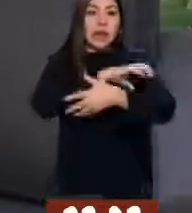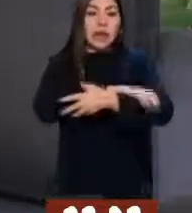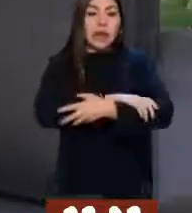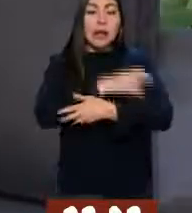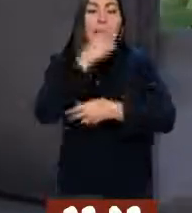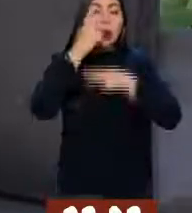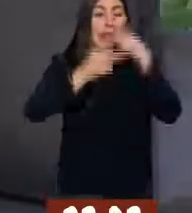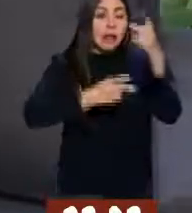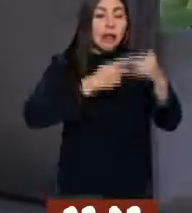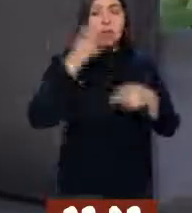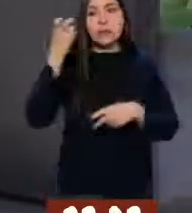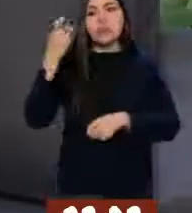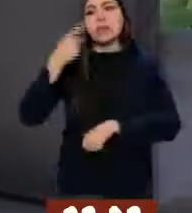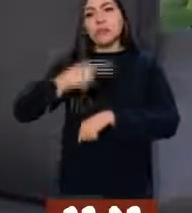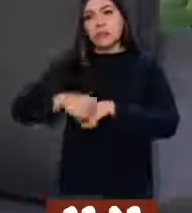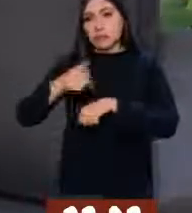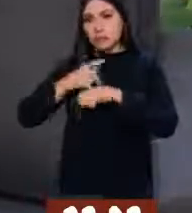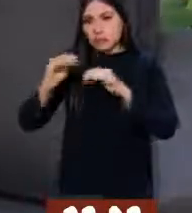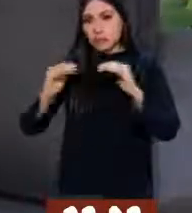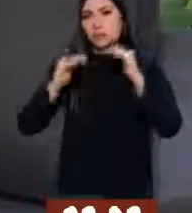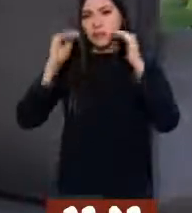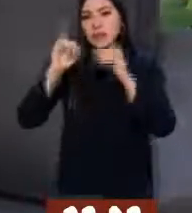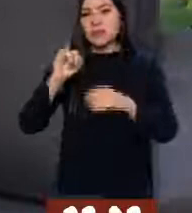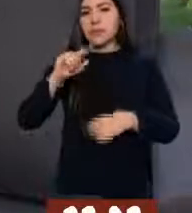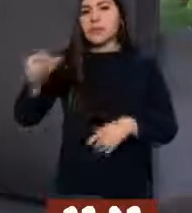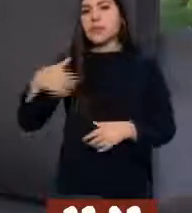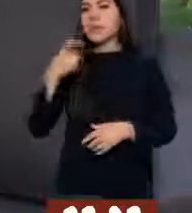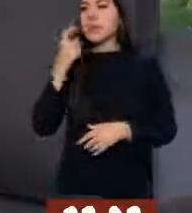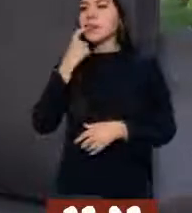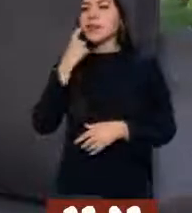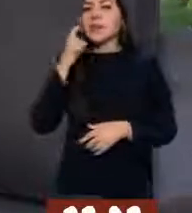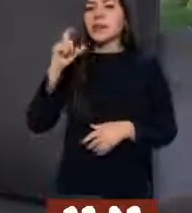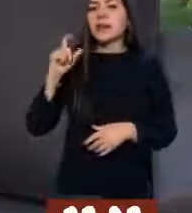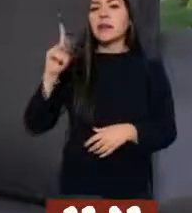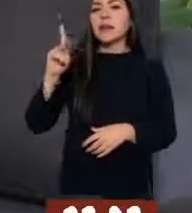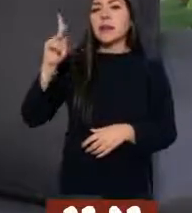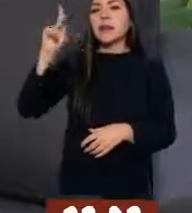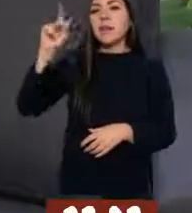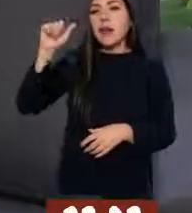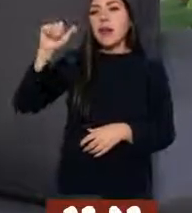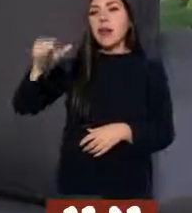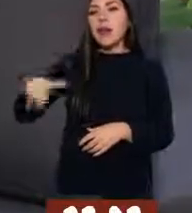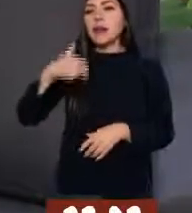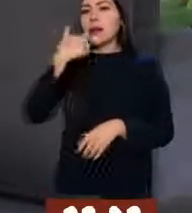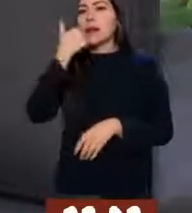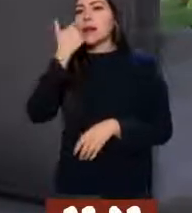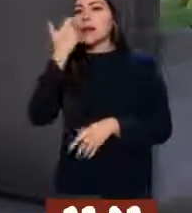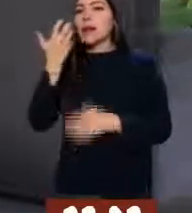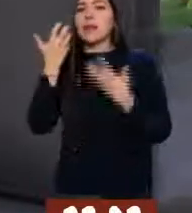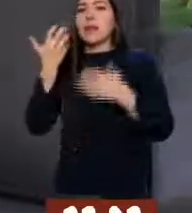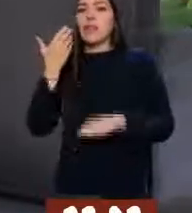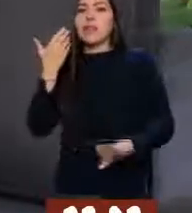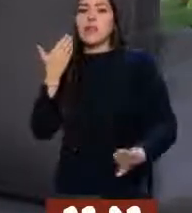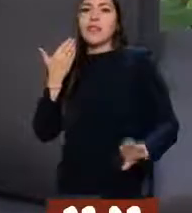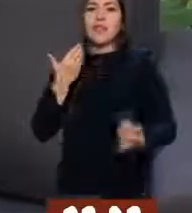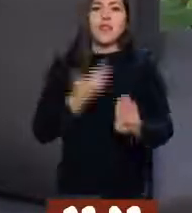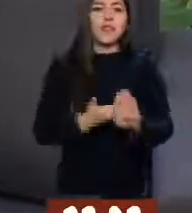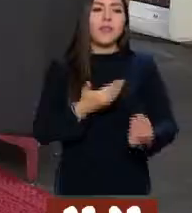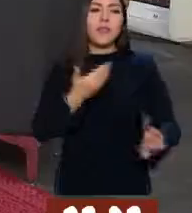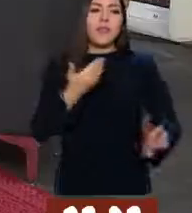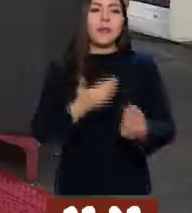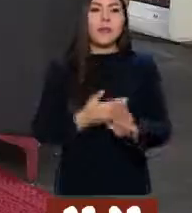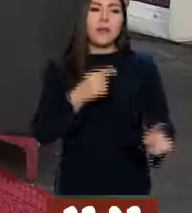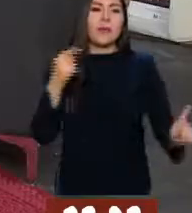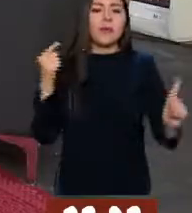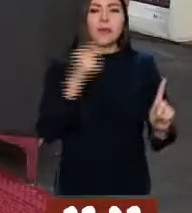altamente peligroso. Y obviamente es parte de una estrategia de un lawfare, de un golpe de Estado de baja intensidad.